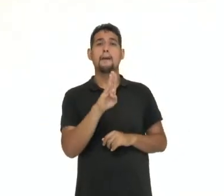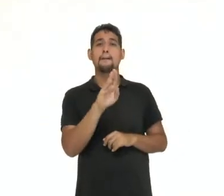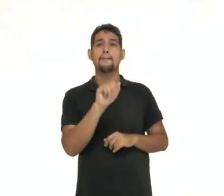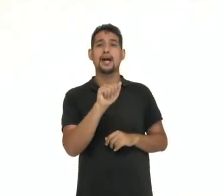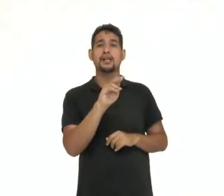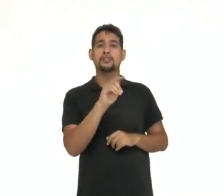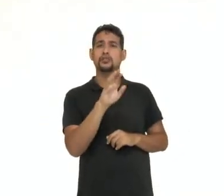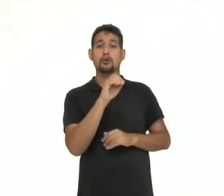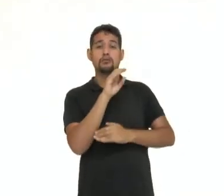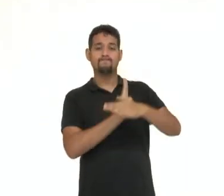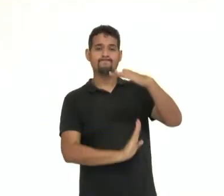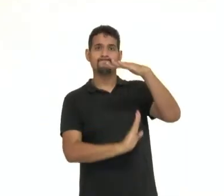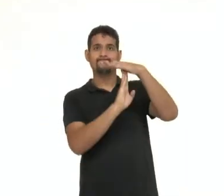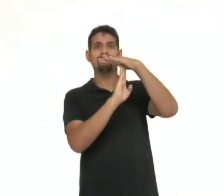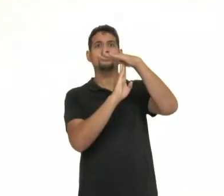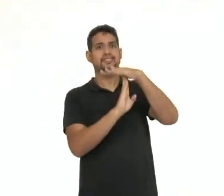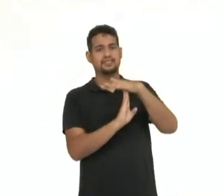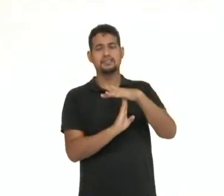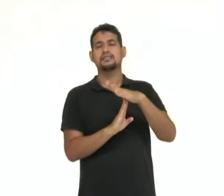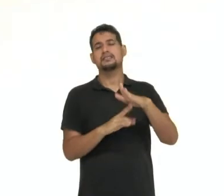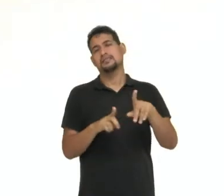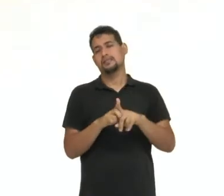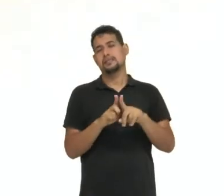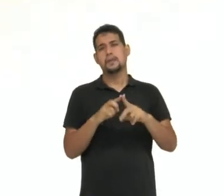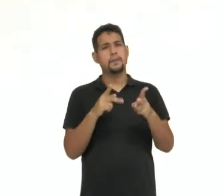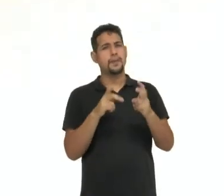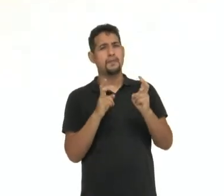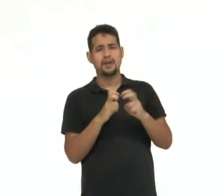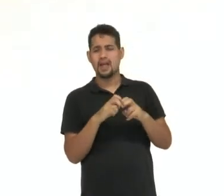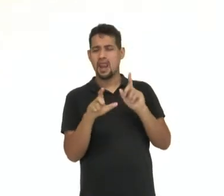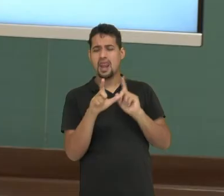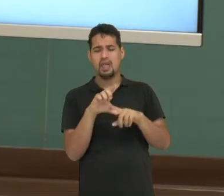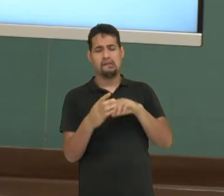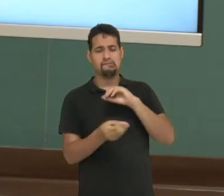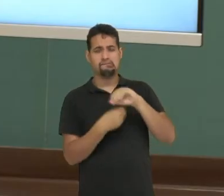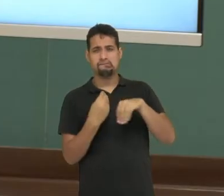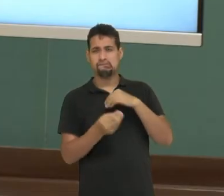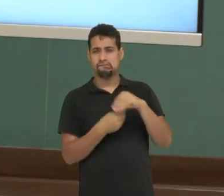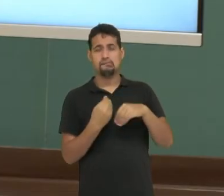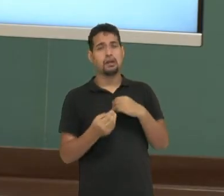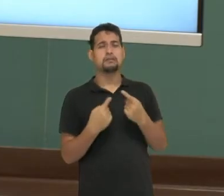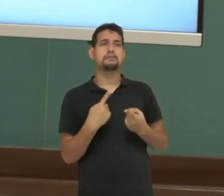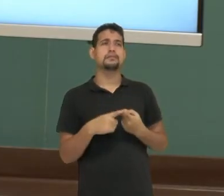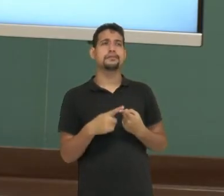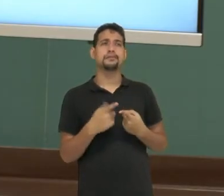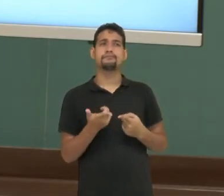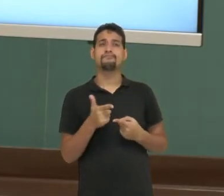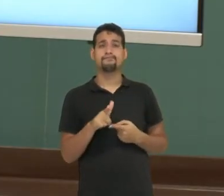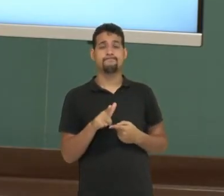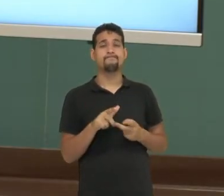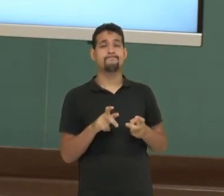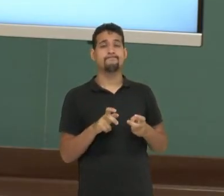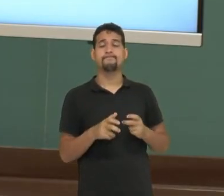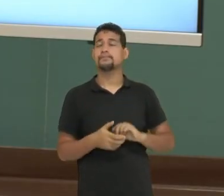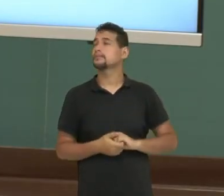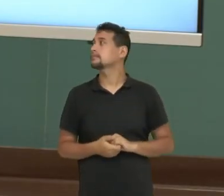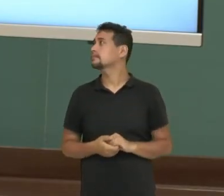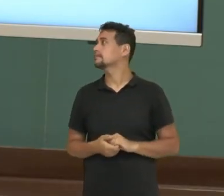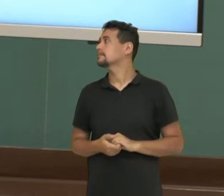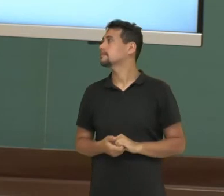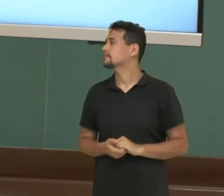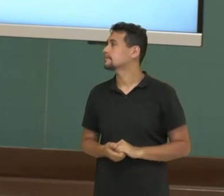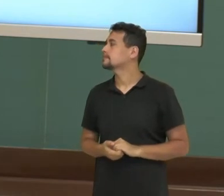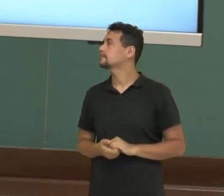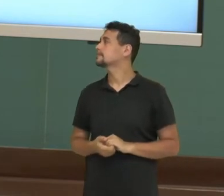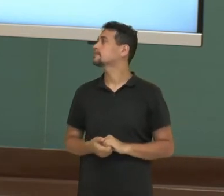que son marcadores temporales. Oh, vejam a sopa de letras aqui. Una vez, ayer, que ano